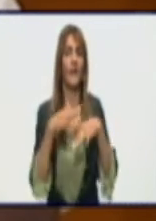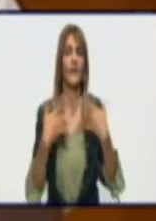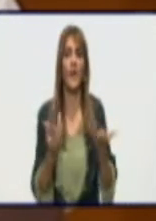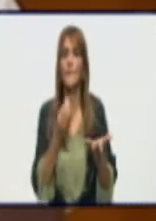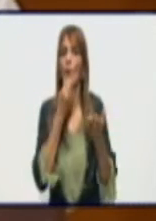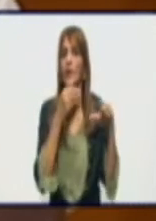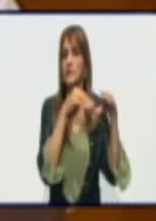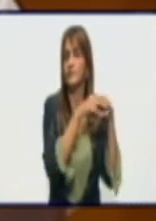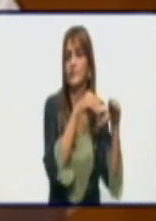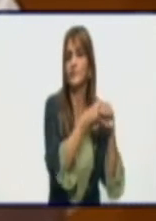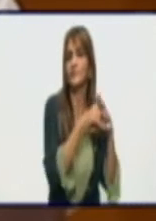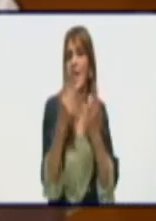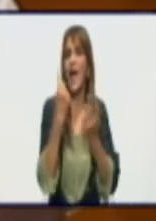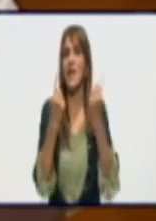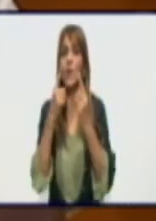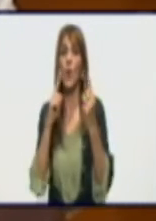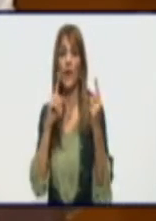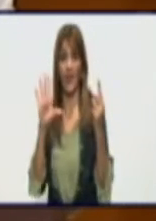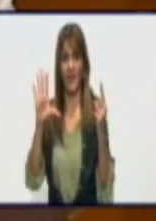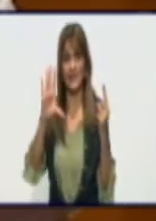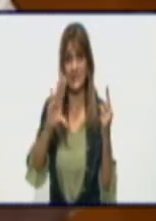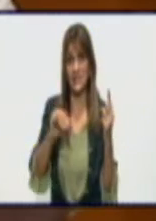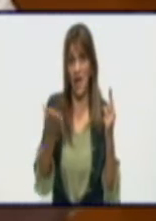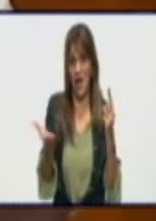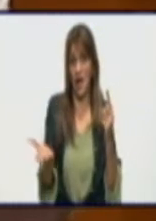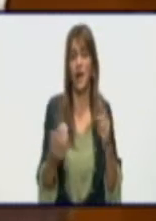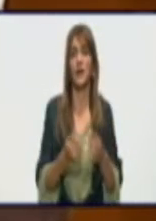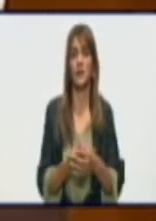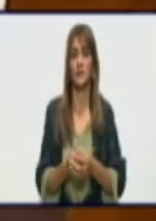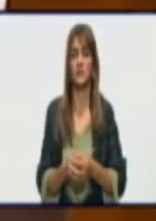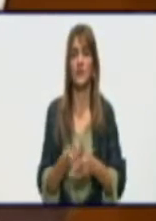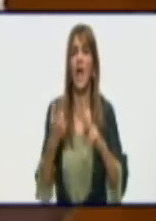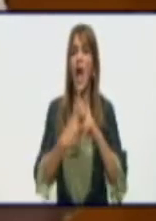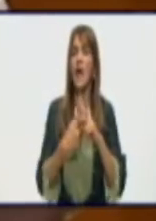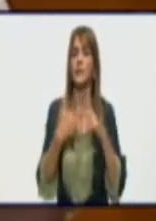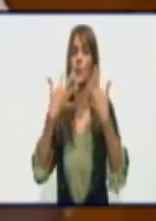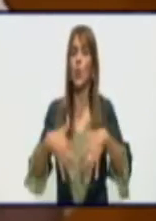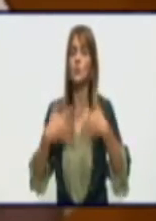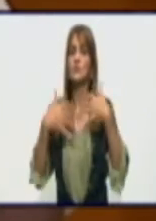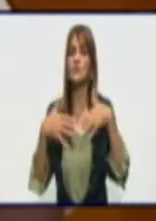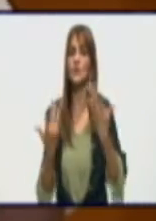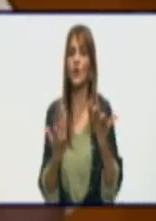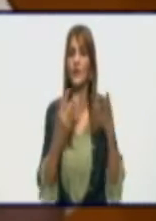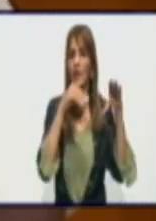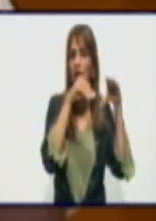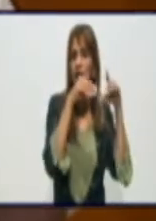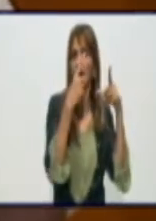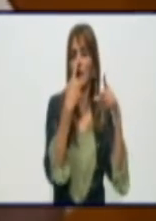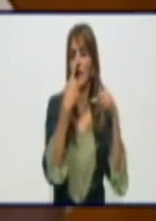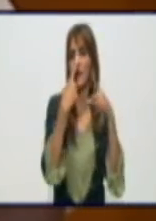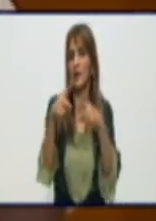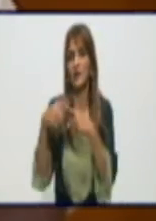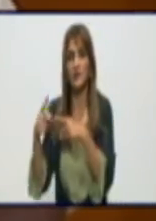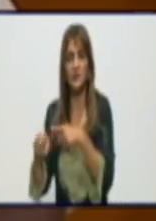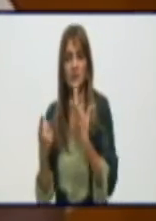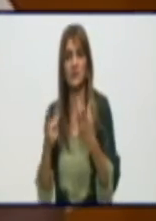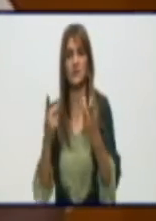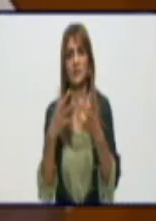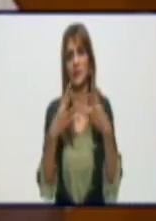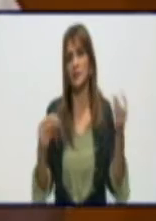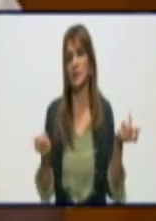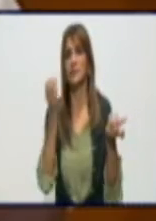Hay algo que usted decía que es muy claro. Hay producciones de conserva que tienen un tiempo de durabilidad, por sus características, la materia prima